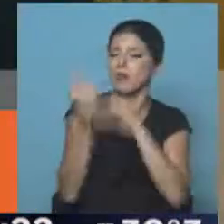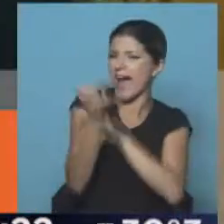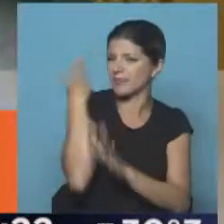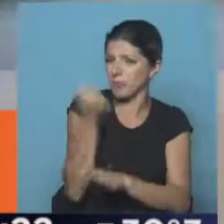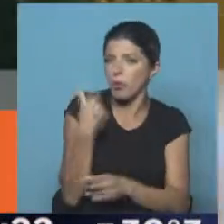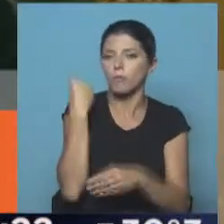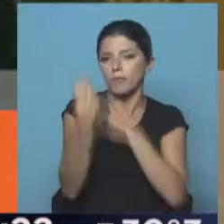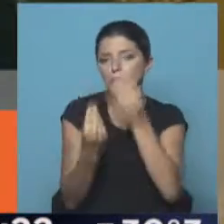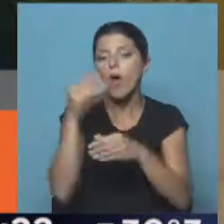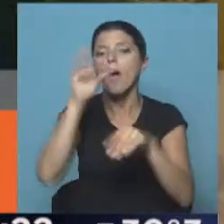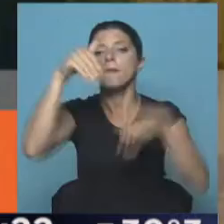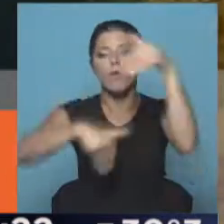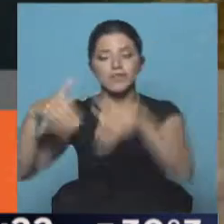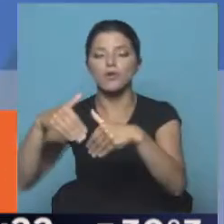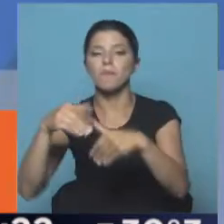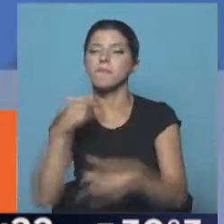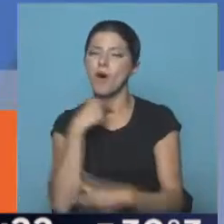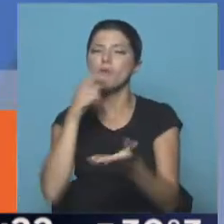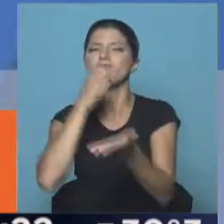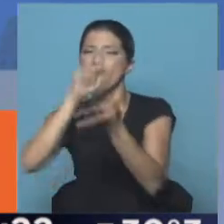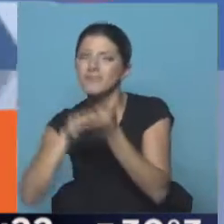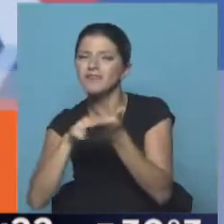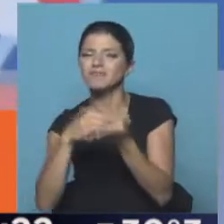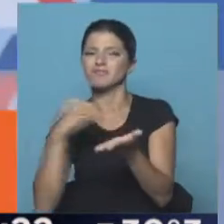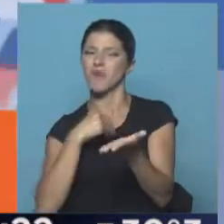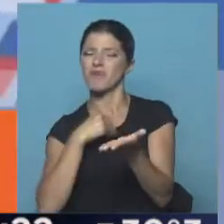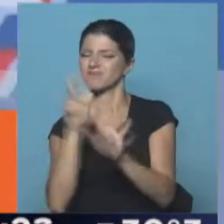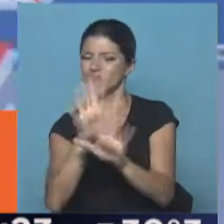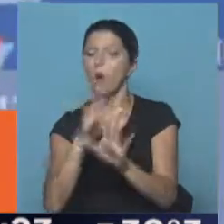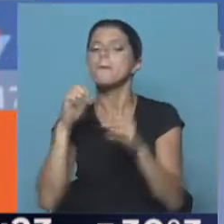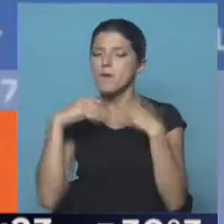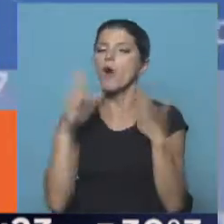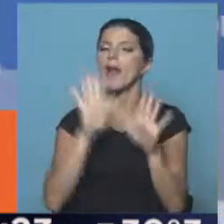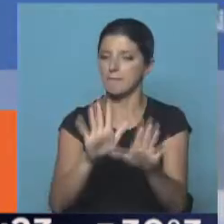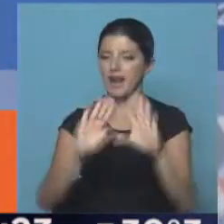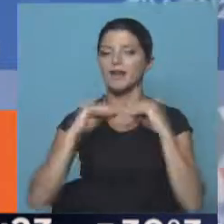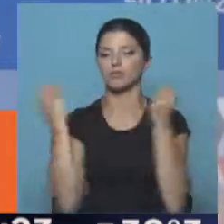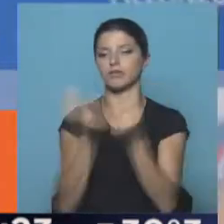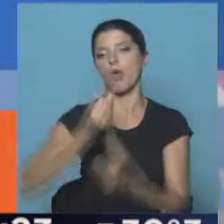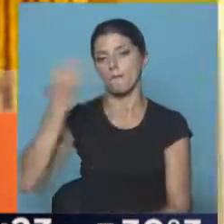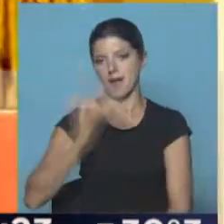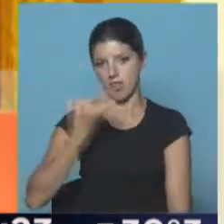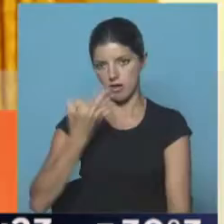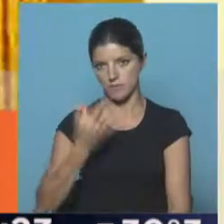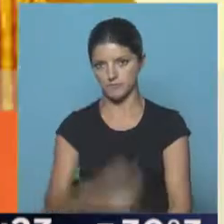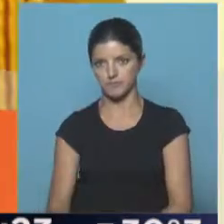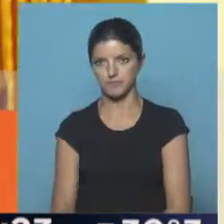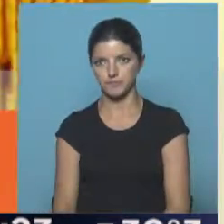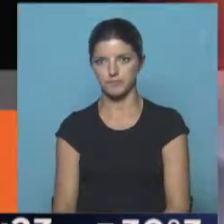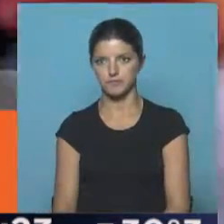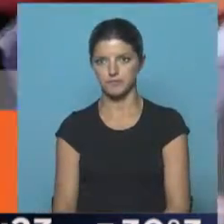lo aconsejable es no confiar en las encuestas y esperar los resultados reales.